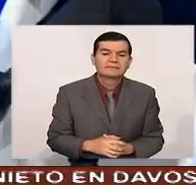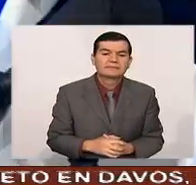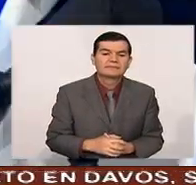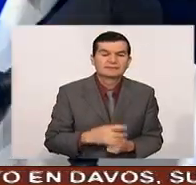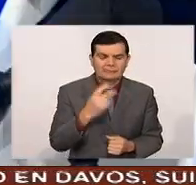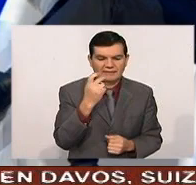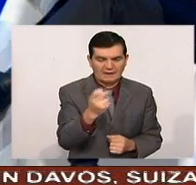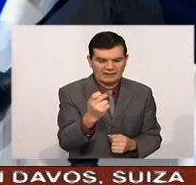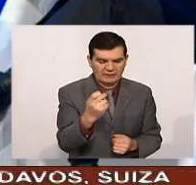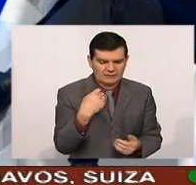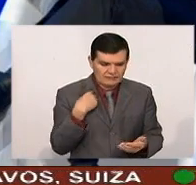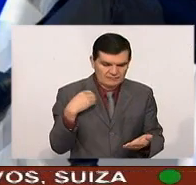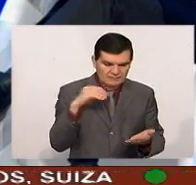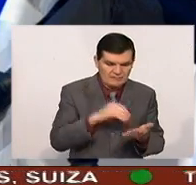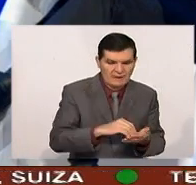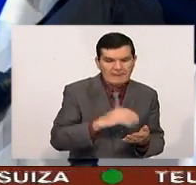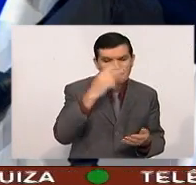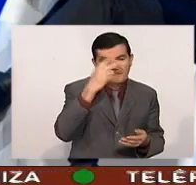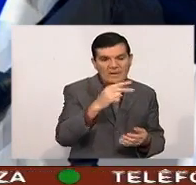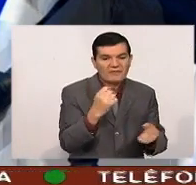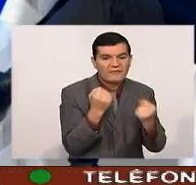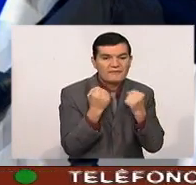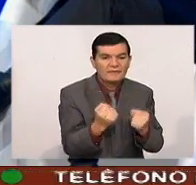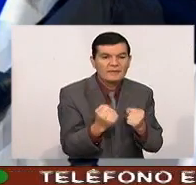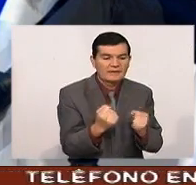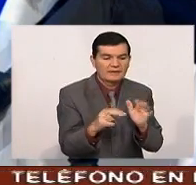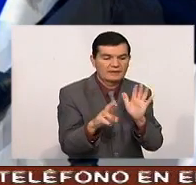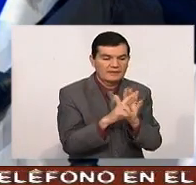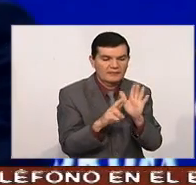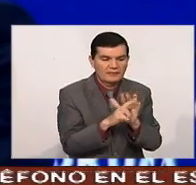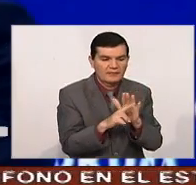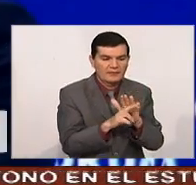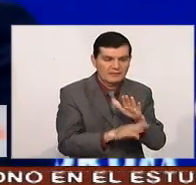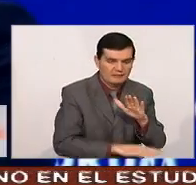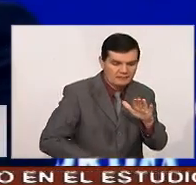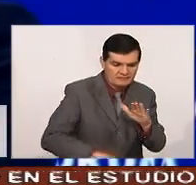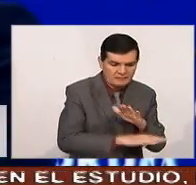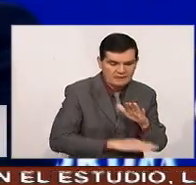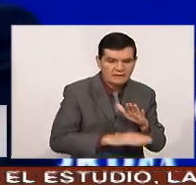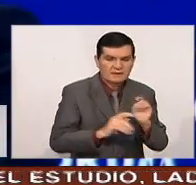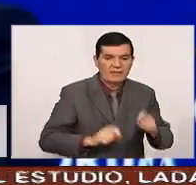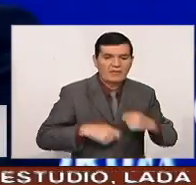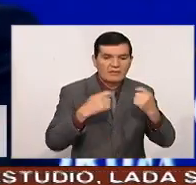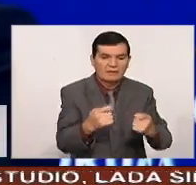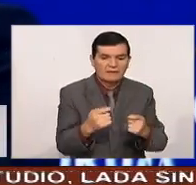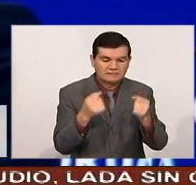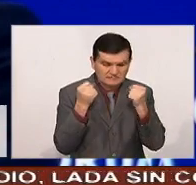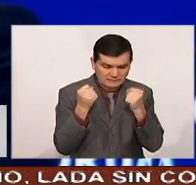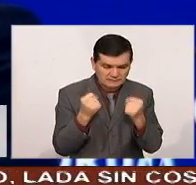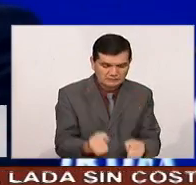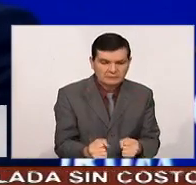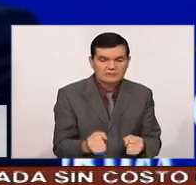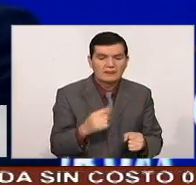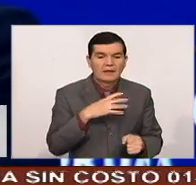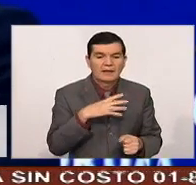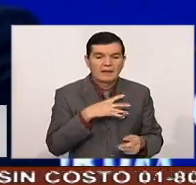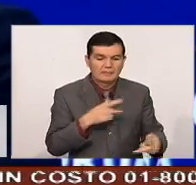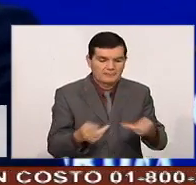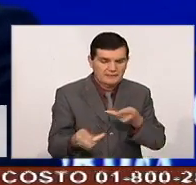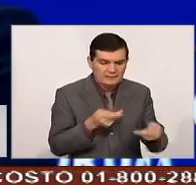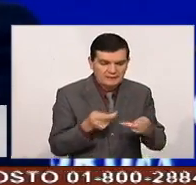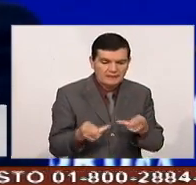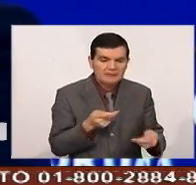Este es el blindaje que México tiene, sus reformas estructurales que le dan una mejor solidez, una mejor